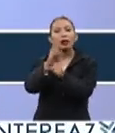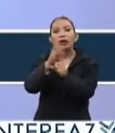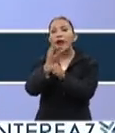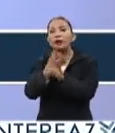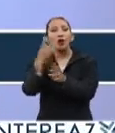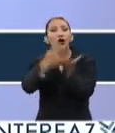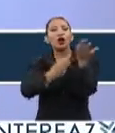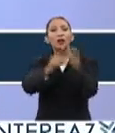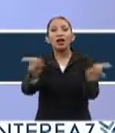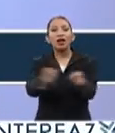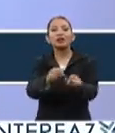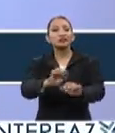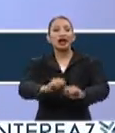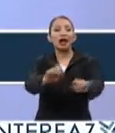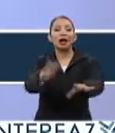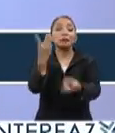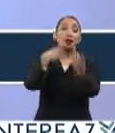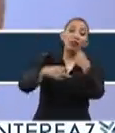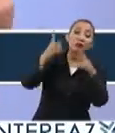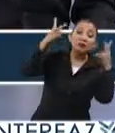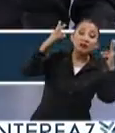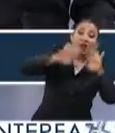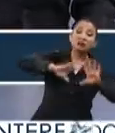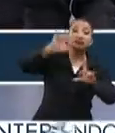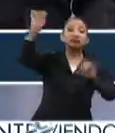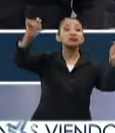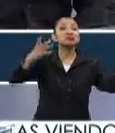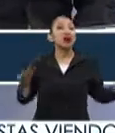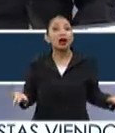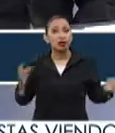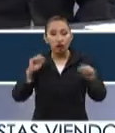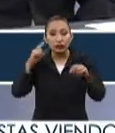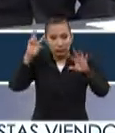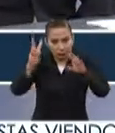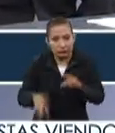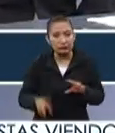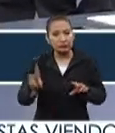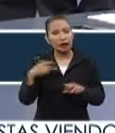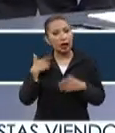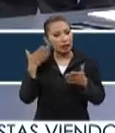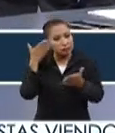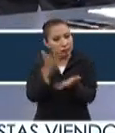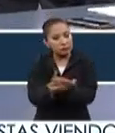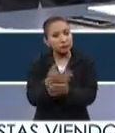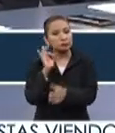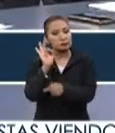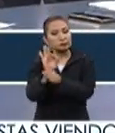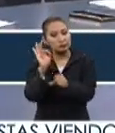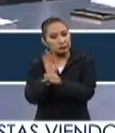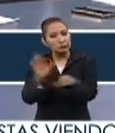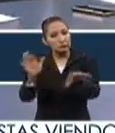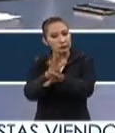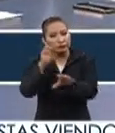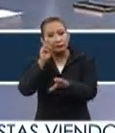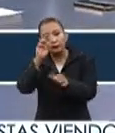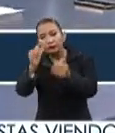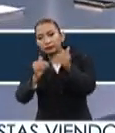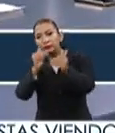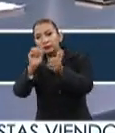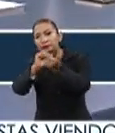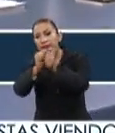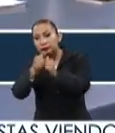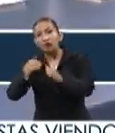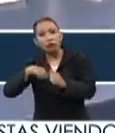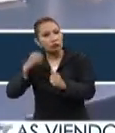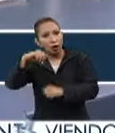no sea un programa corto donde vinieron, me visitaron y se fueron, sino realmente estamos teniendo cambios porque